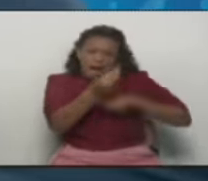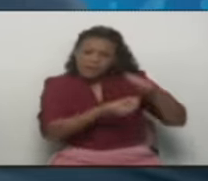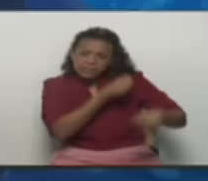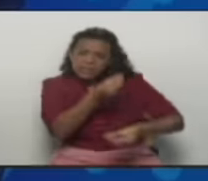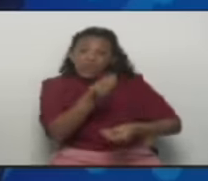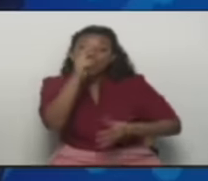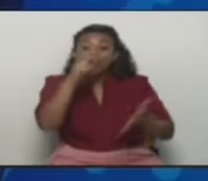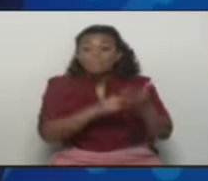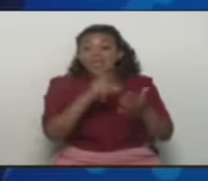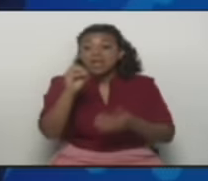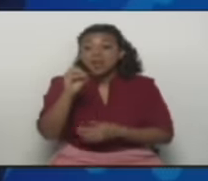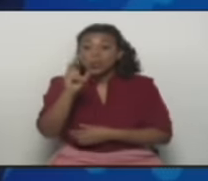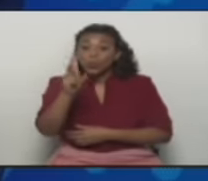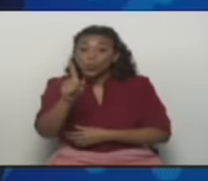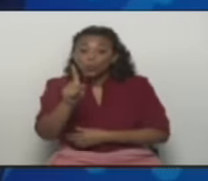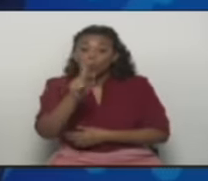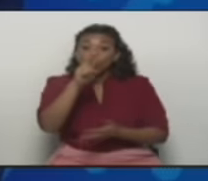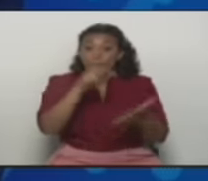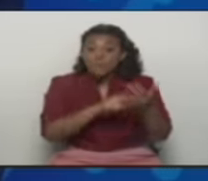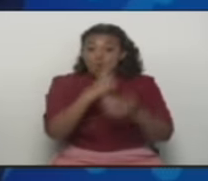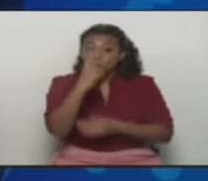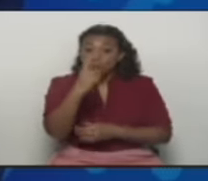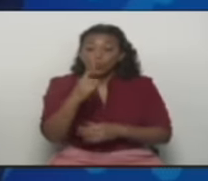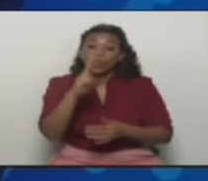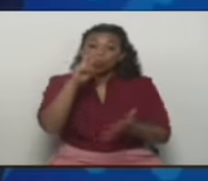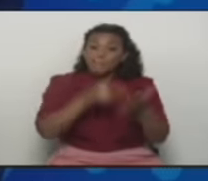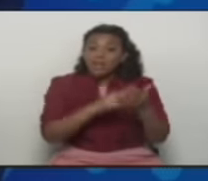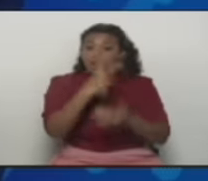el 2001, recuerdo, 2002.